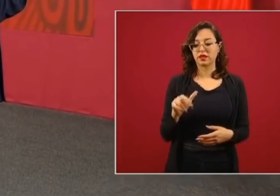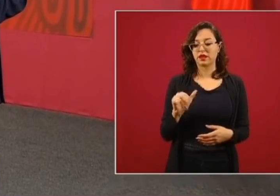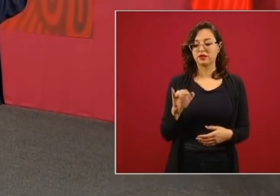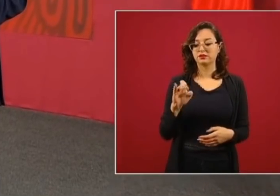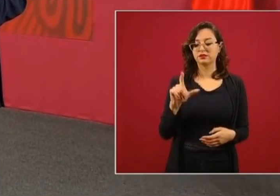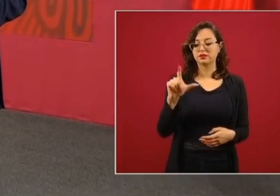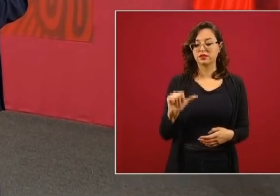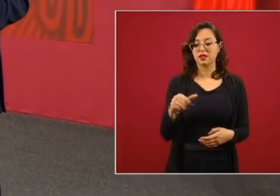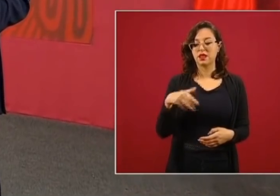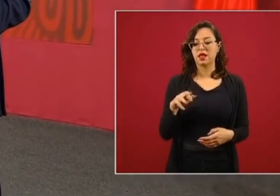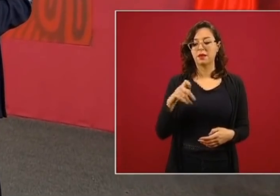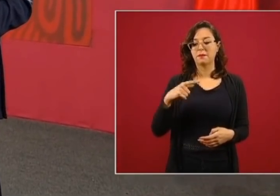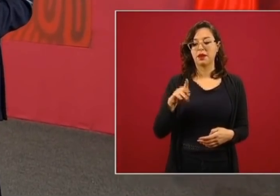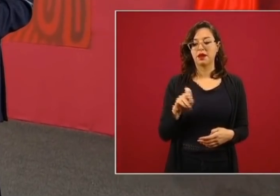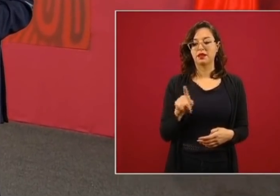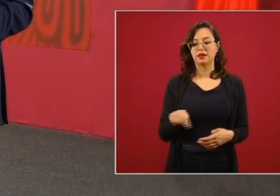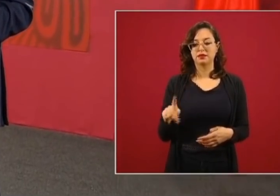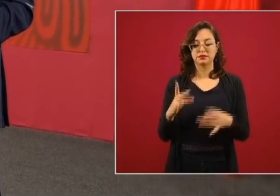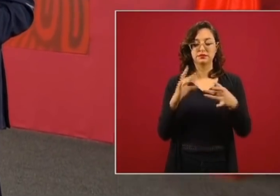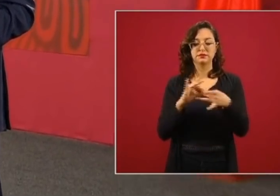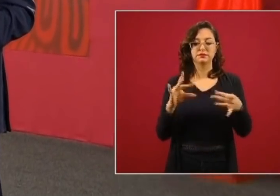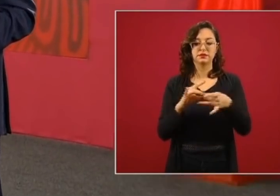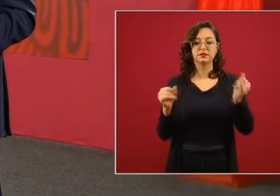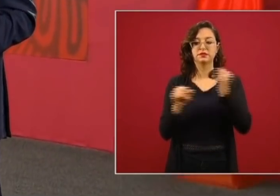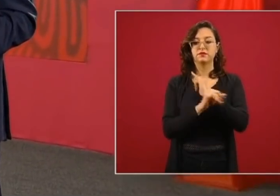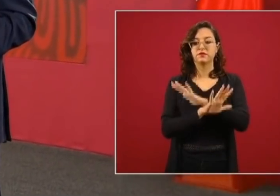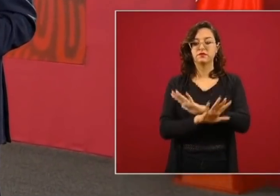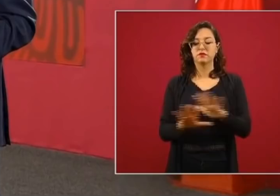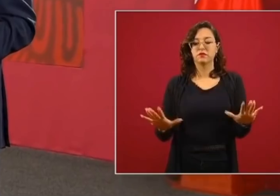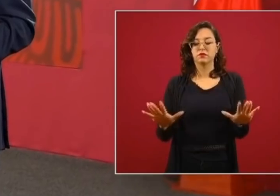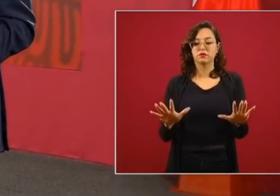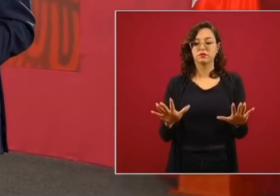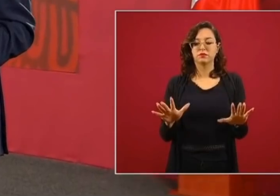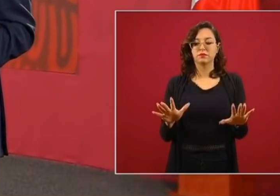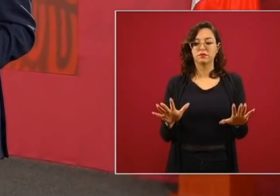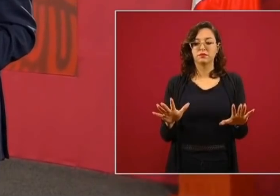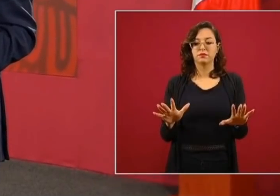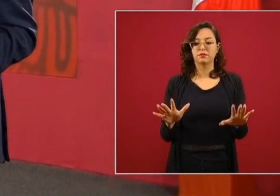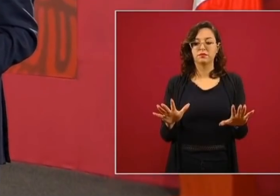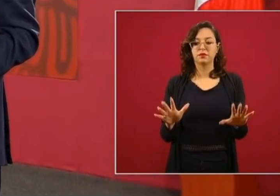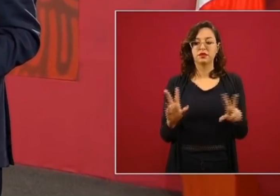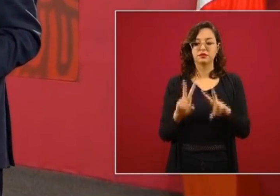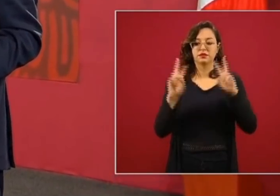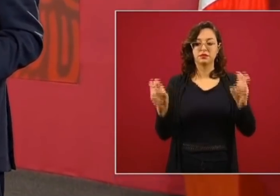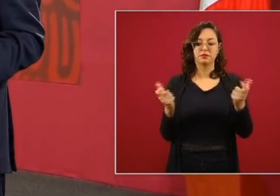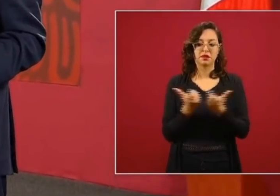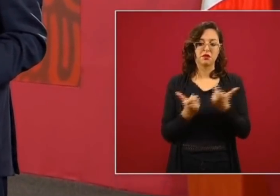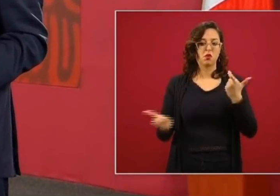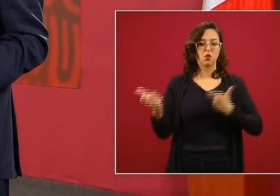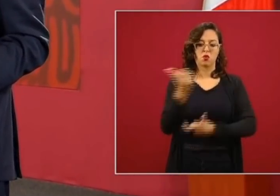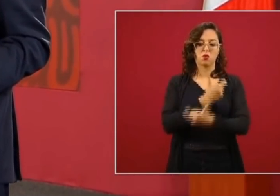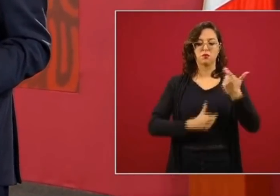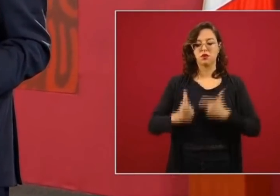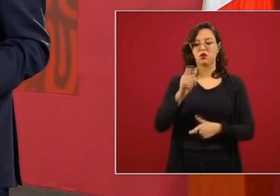Márquez va a informarles sobre las características económicas principales de